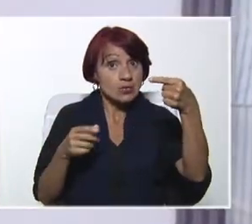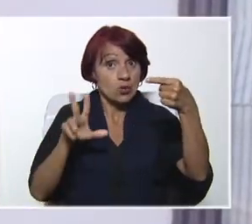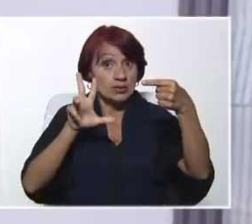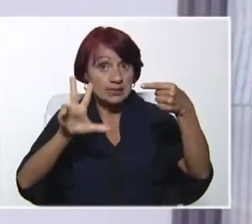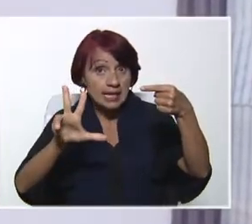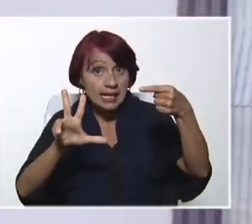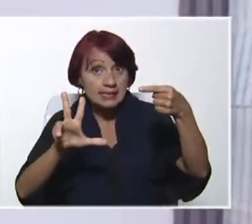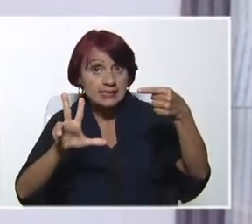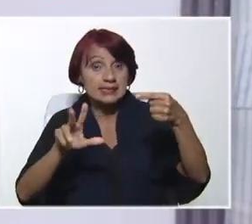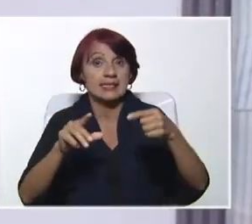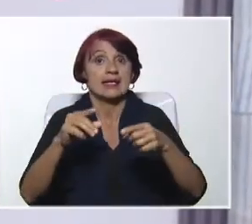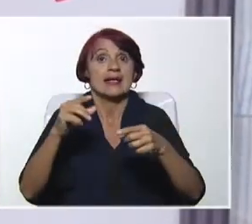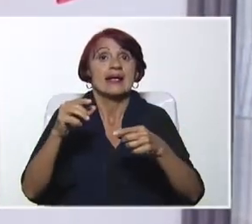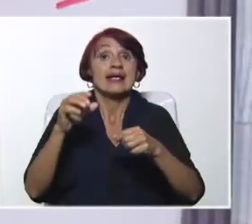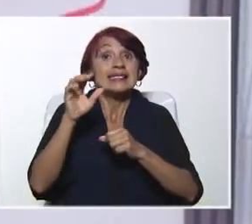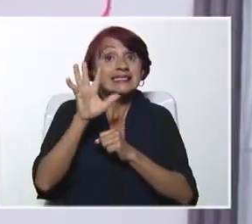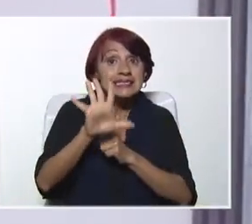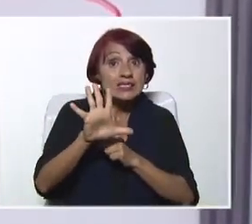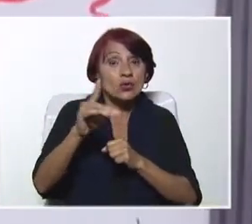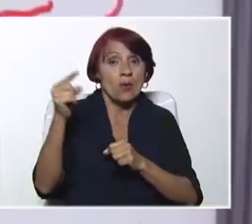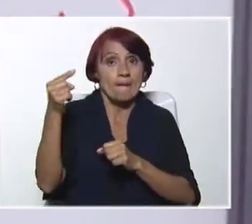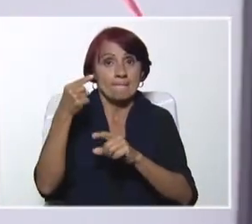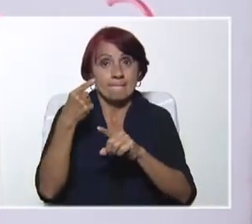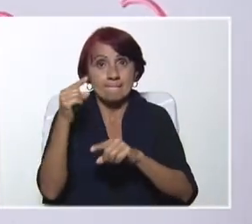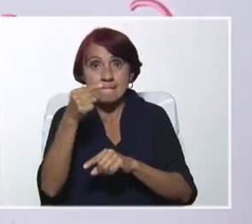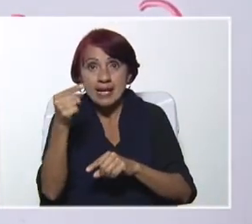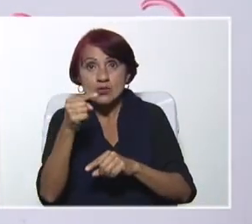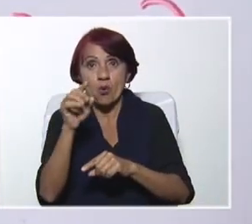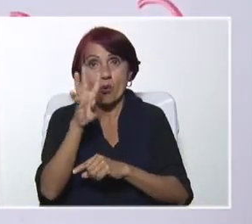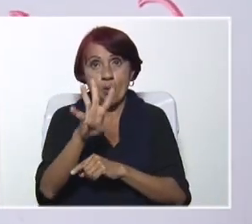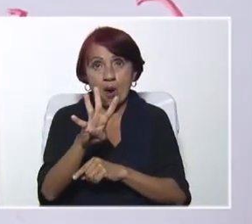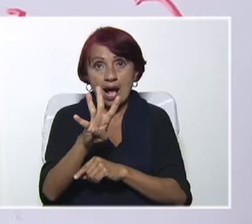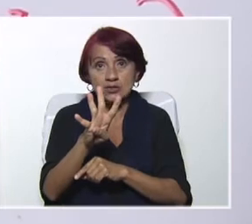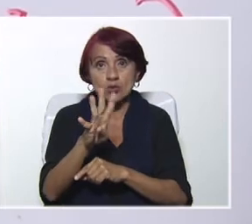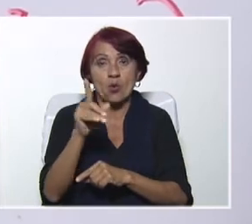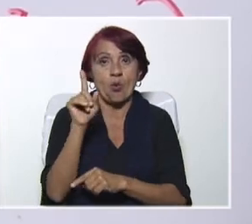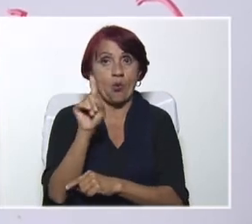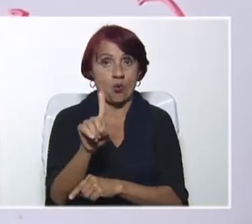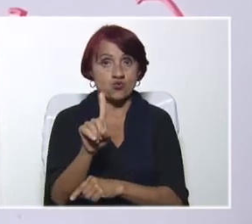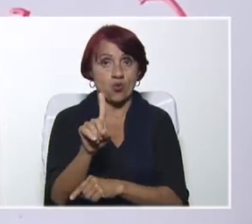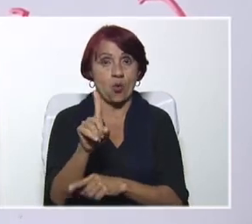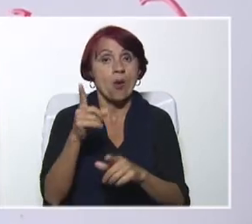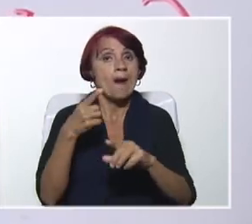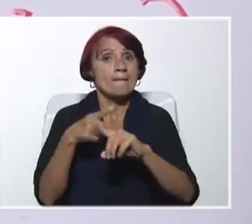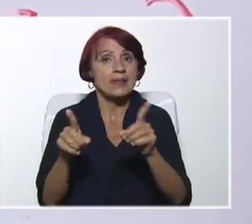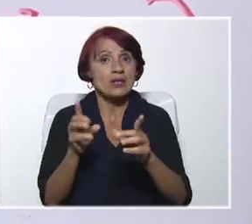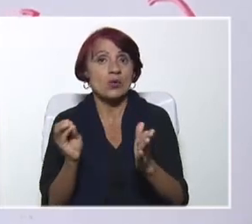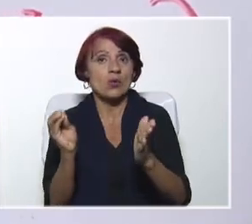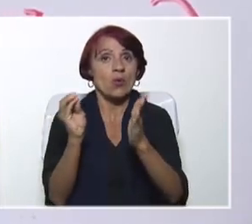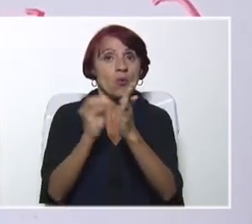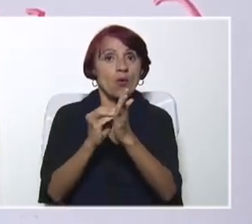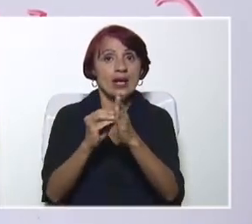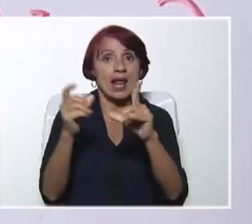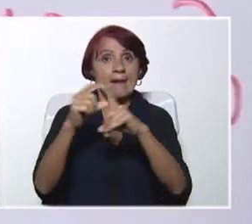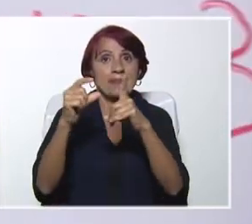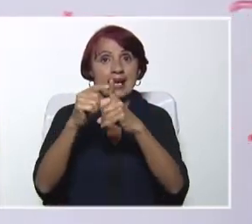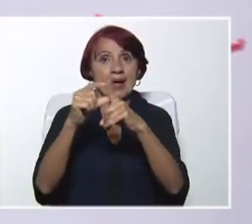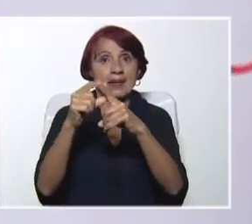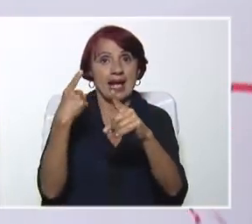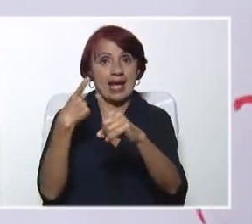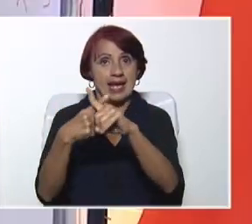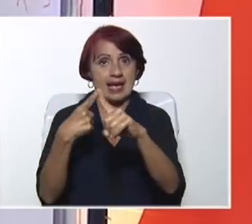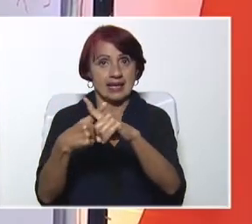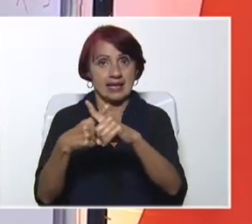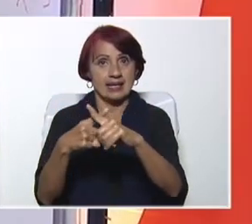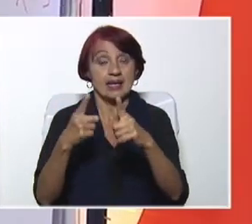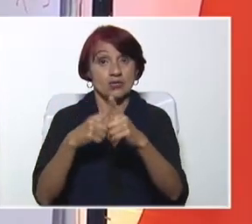5, menos 4 nos da x, nos da 1, pero no lo colocamos porque se sobreentiende. Tenemos